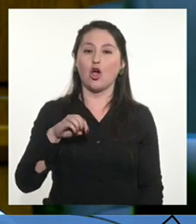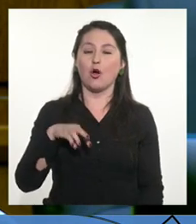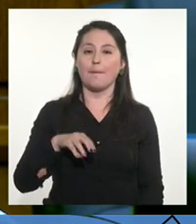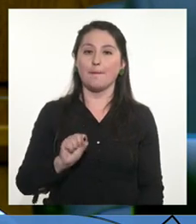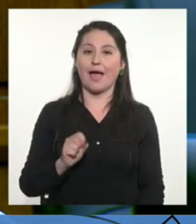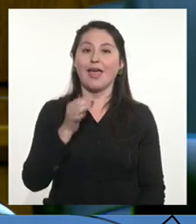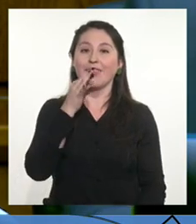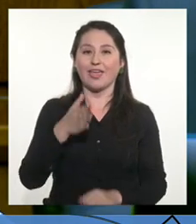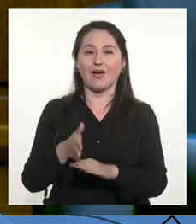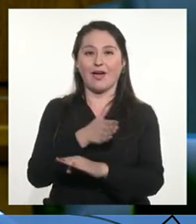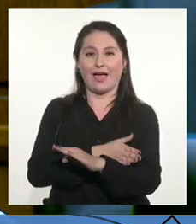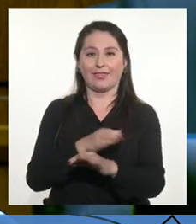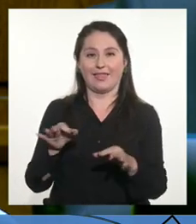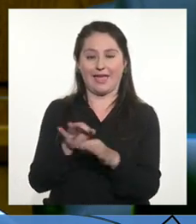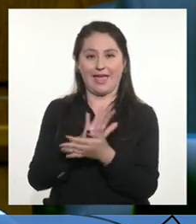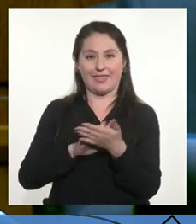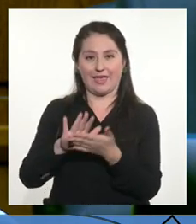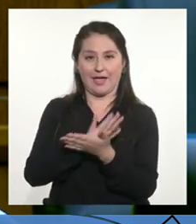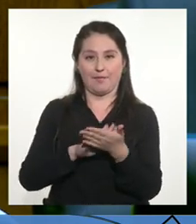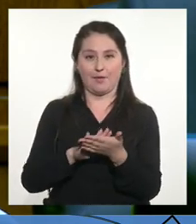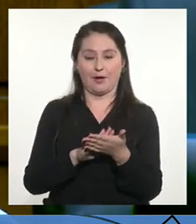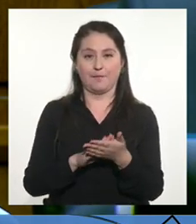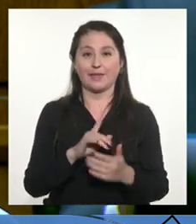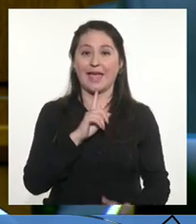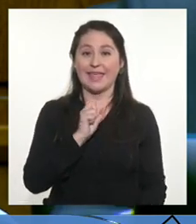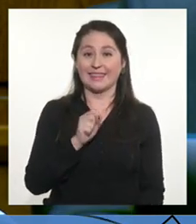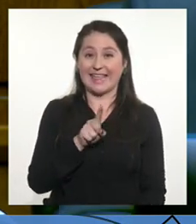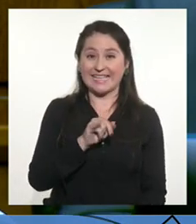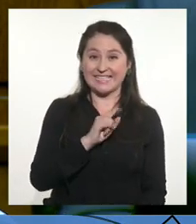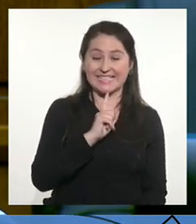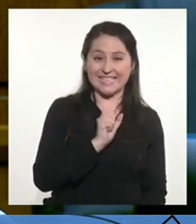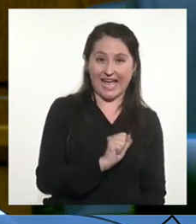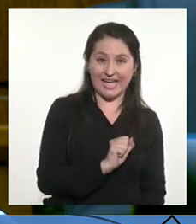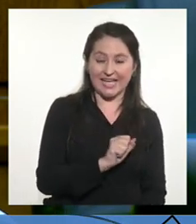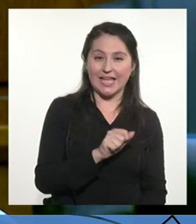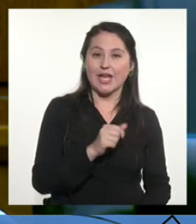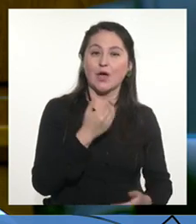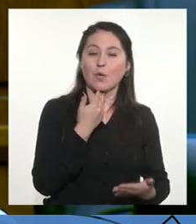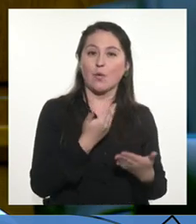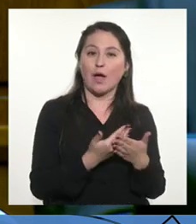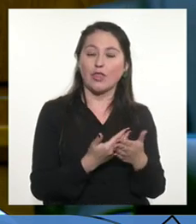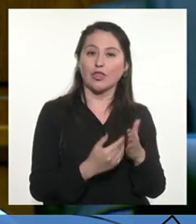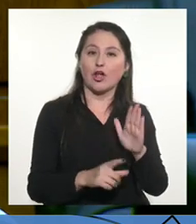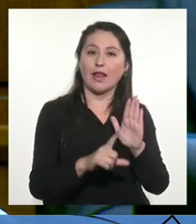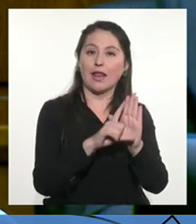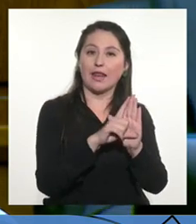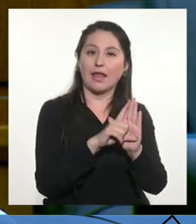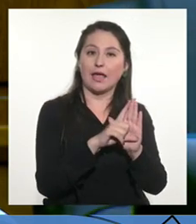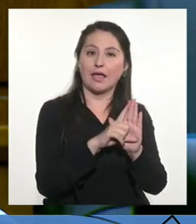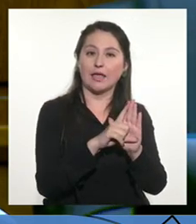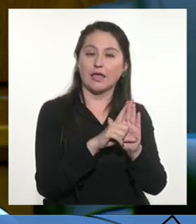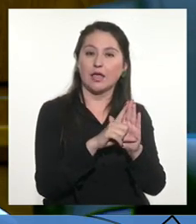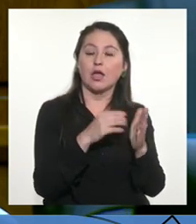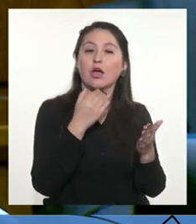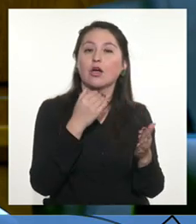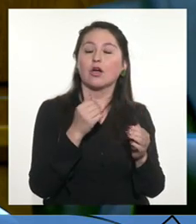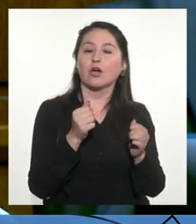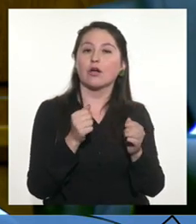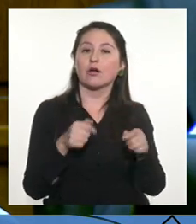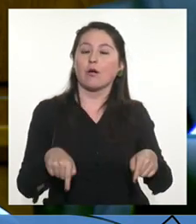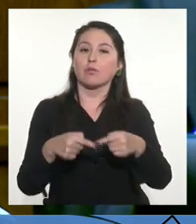respecto esta cita cuando la nueva ley contiene disposiciones que no pueden conciliarse con la ley con las de la ley anterior